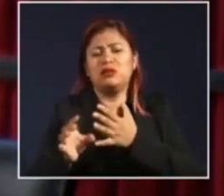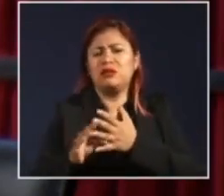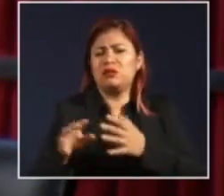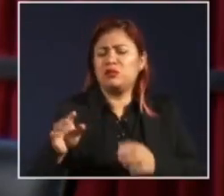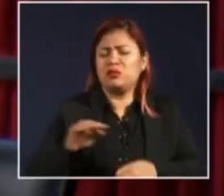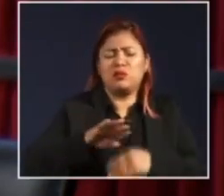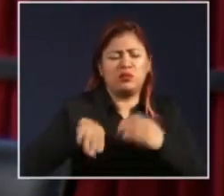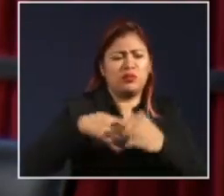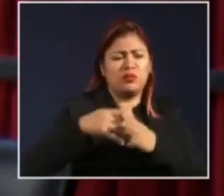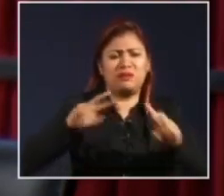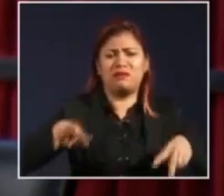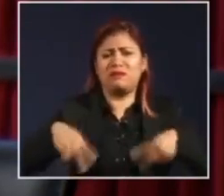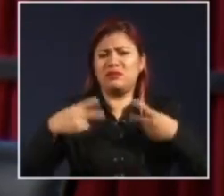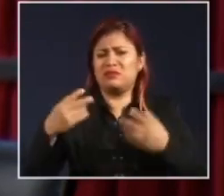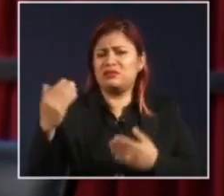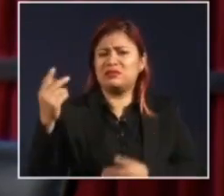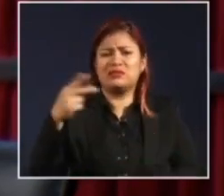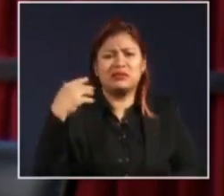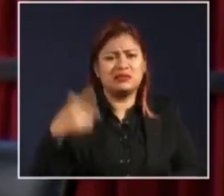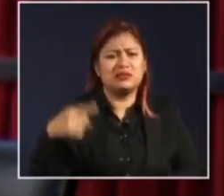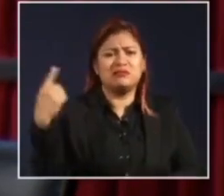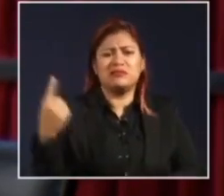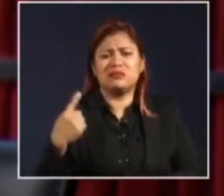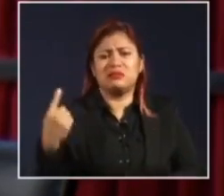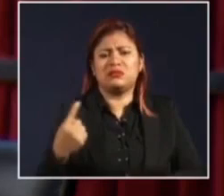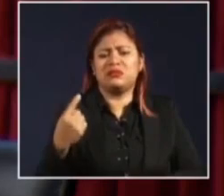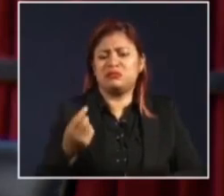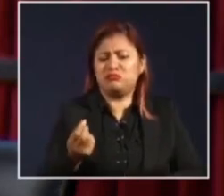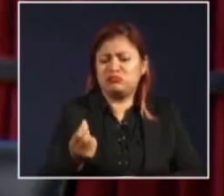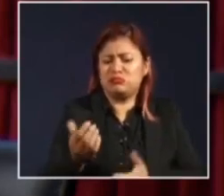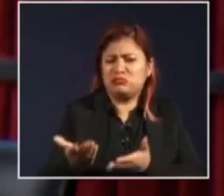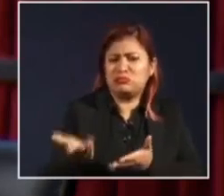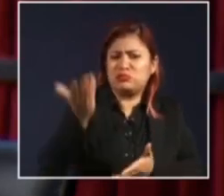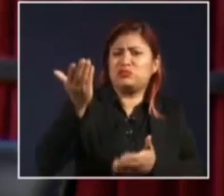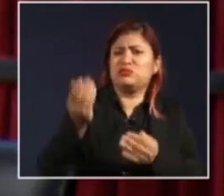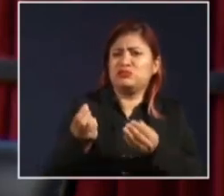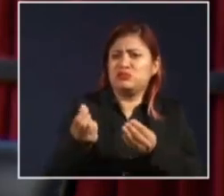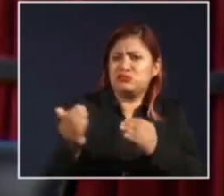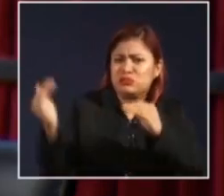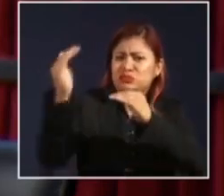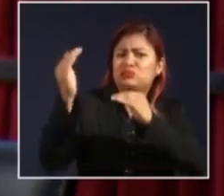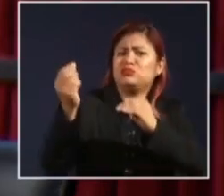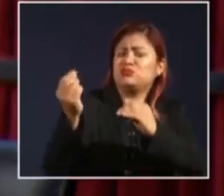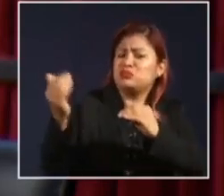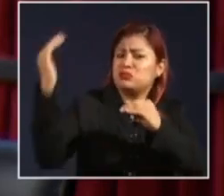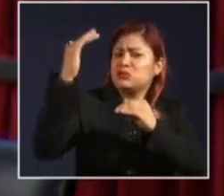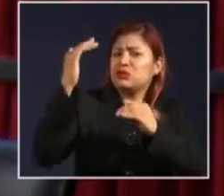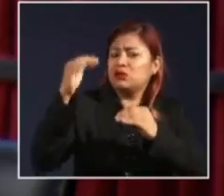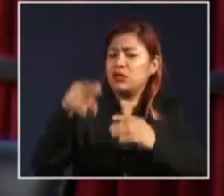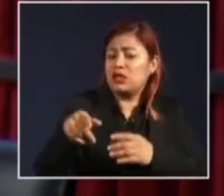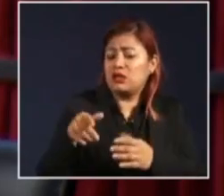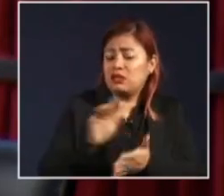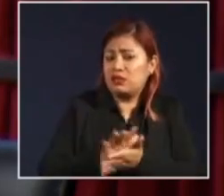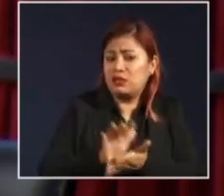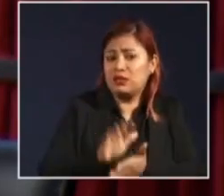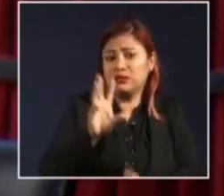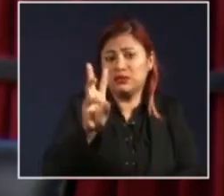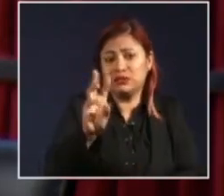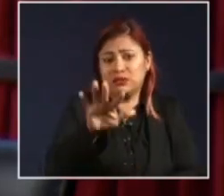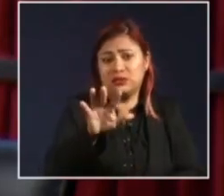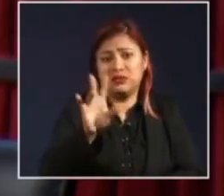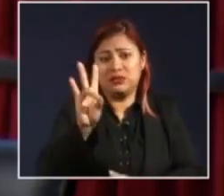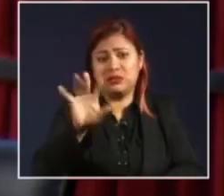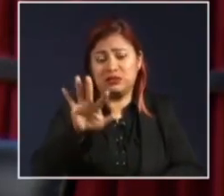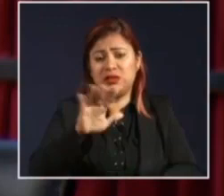Te suben los deducibles y te suben las mensualidades. Y cuando llegas a una edad de 65 y 75